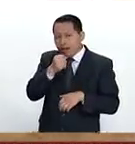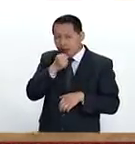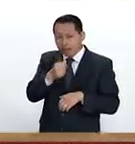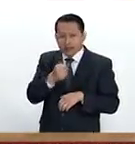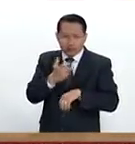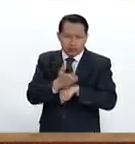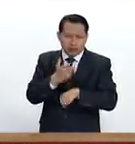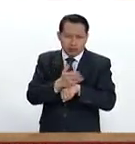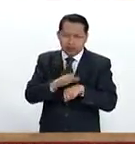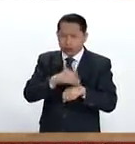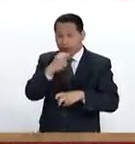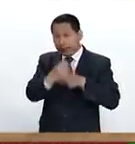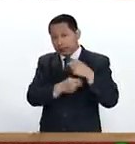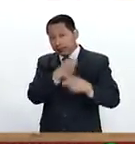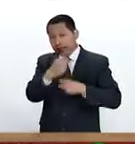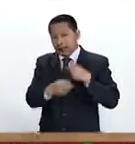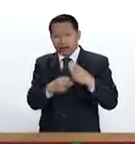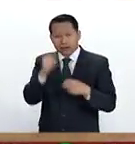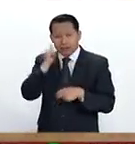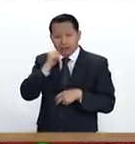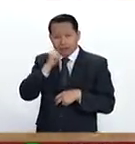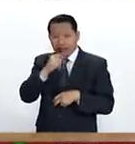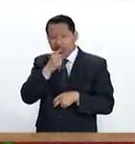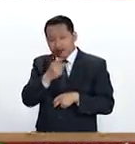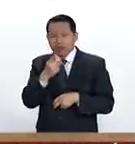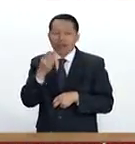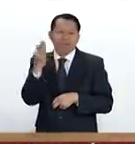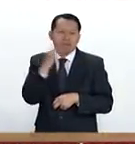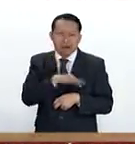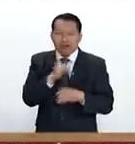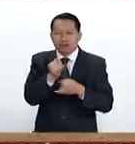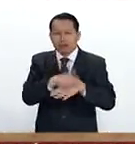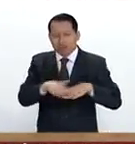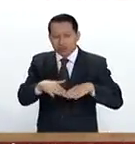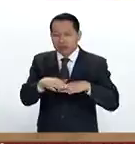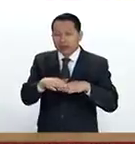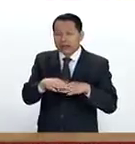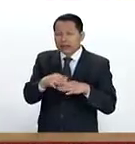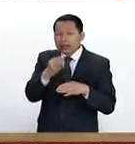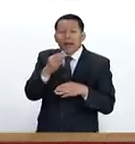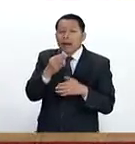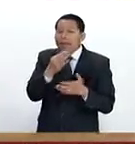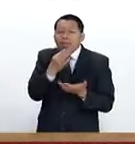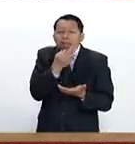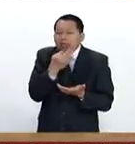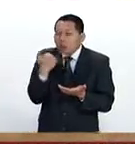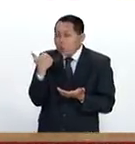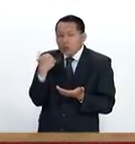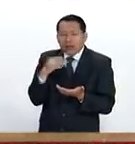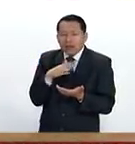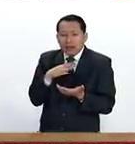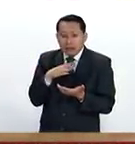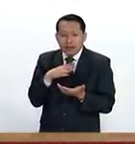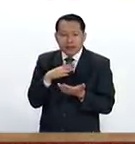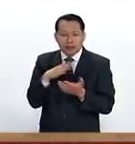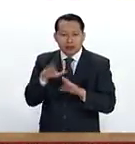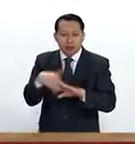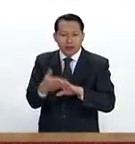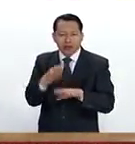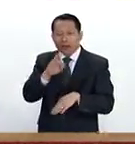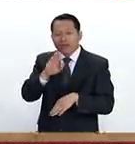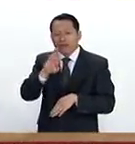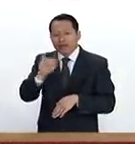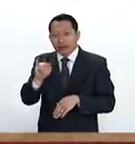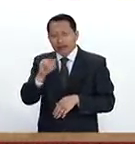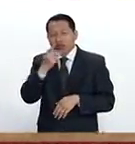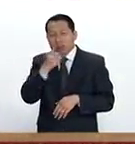país, que los ha criticado constantemente de falsear información. Hoy, hace unos minutos, acaba de meterse con el FBI, encontrar